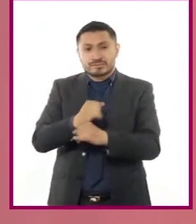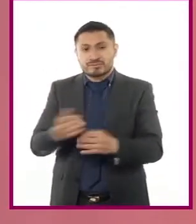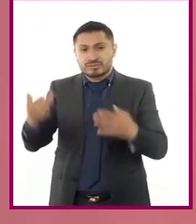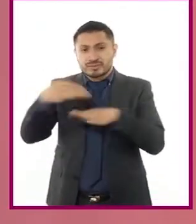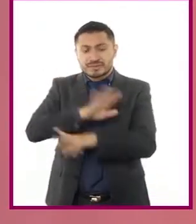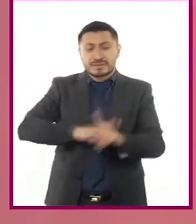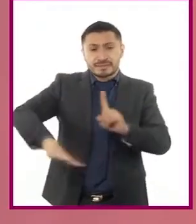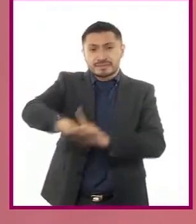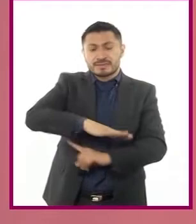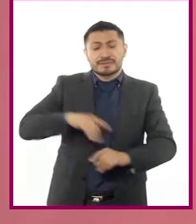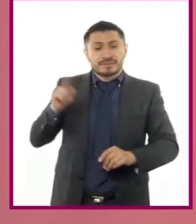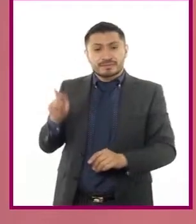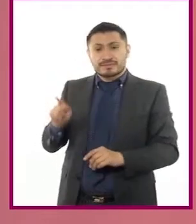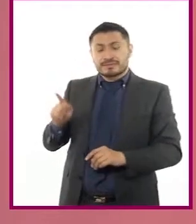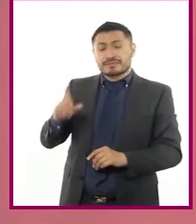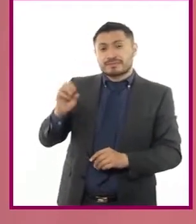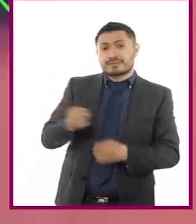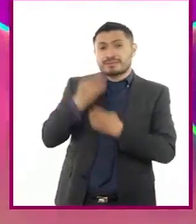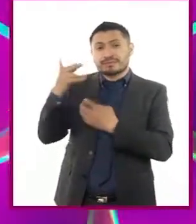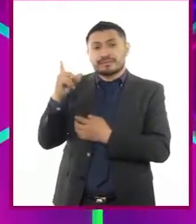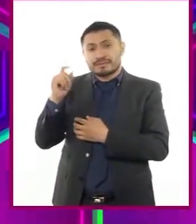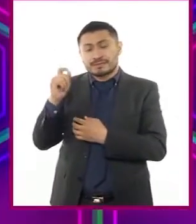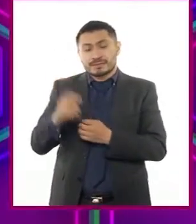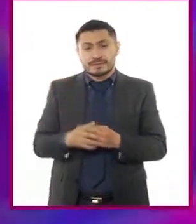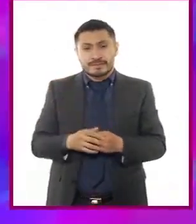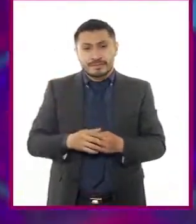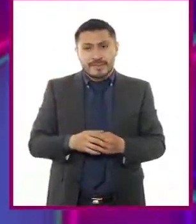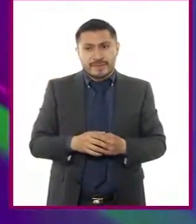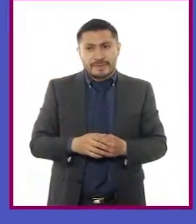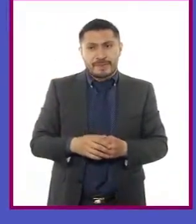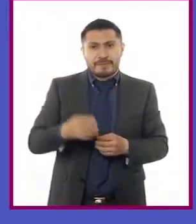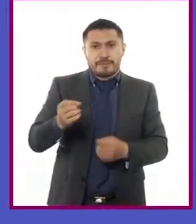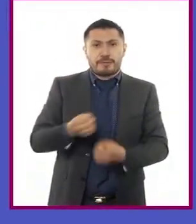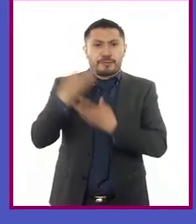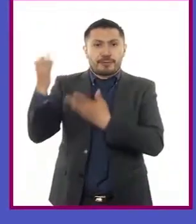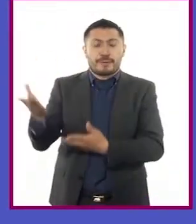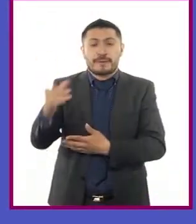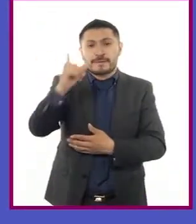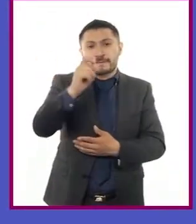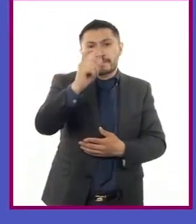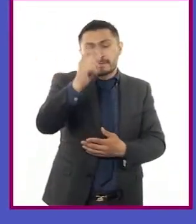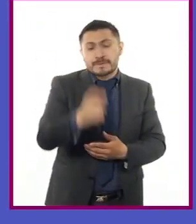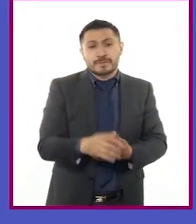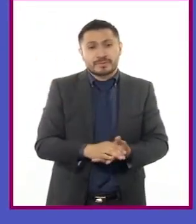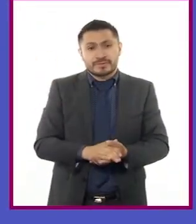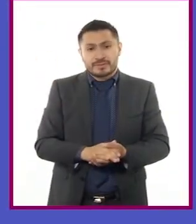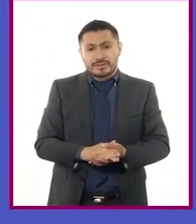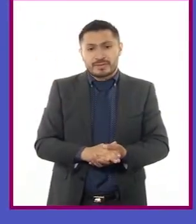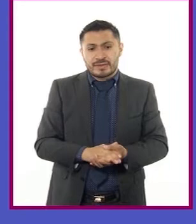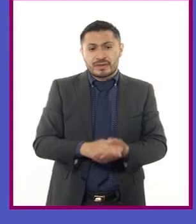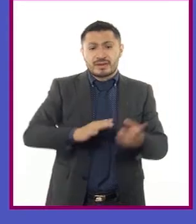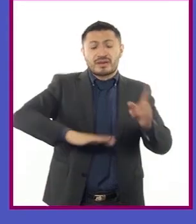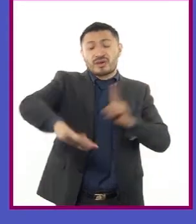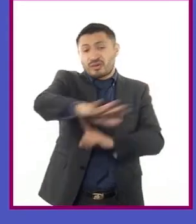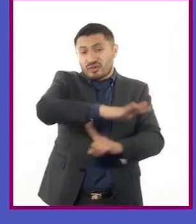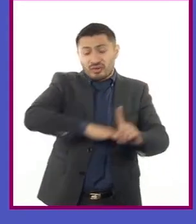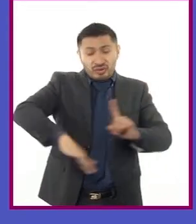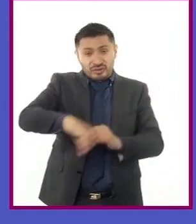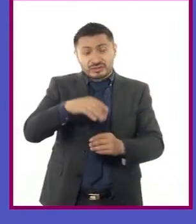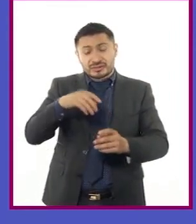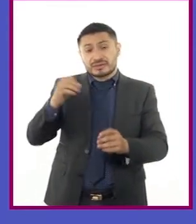social del poema 20 de Pablo Neruda. Poema 20 de Pablo Neruda. Mundo social del